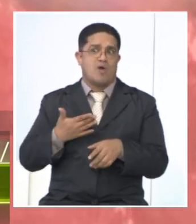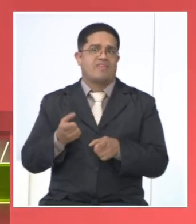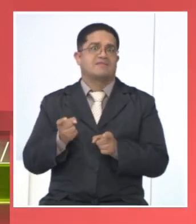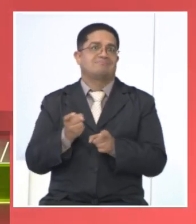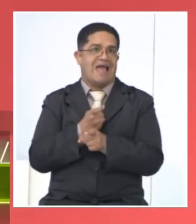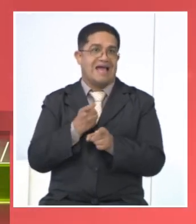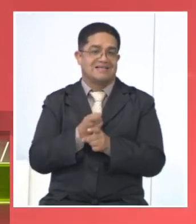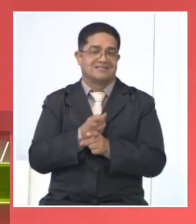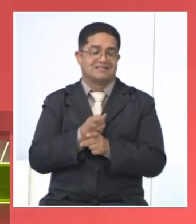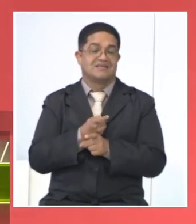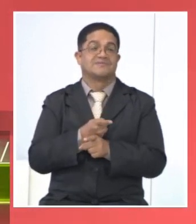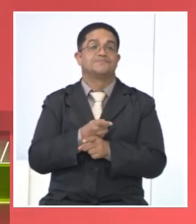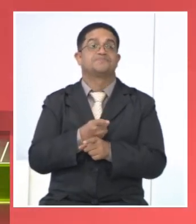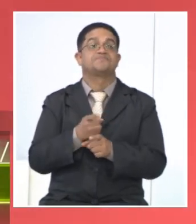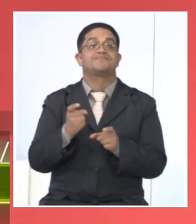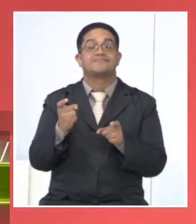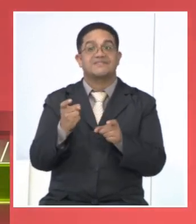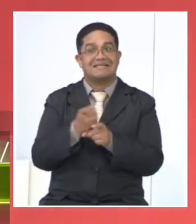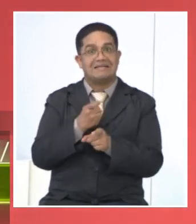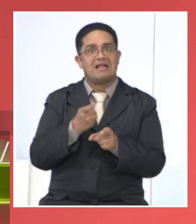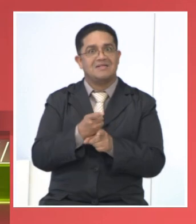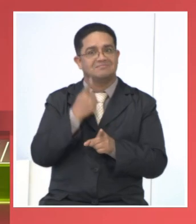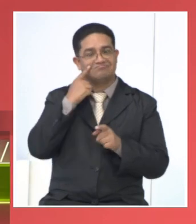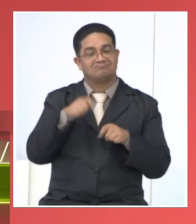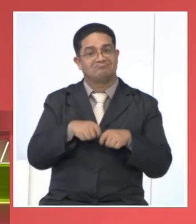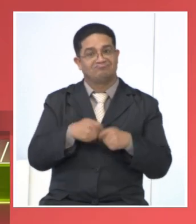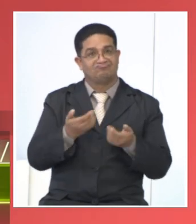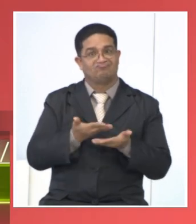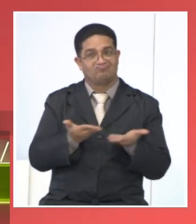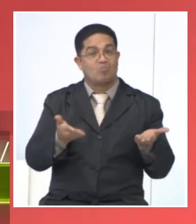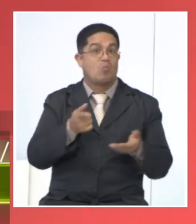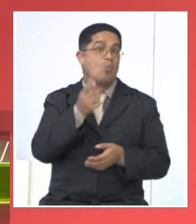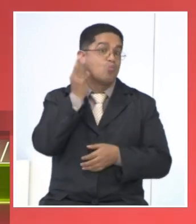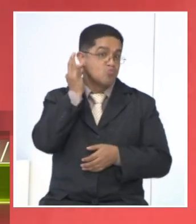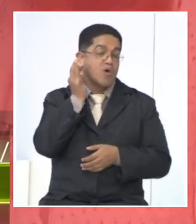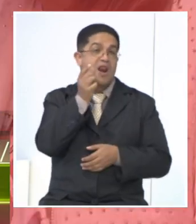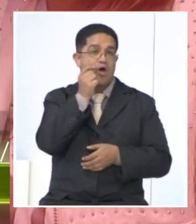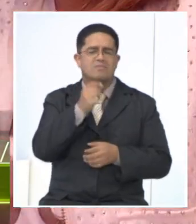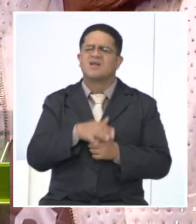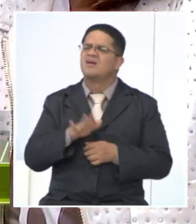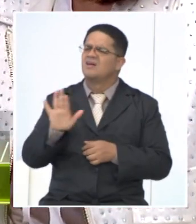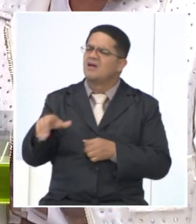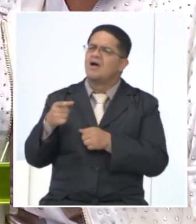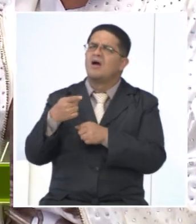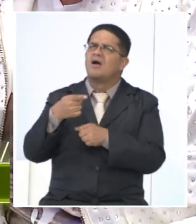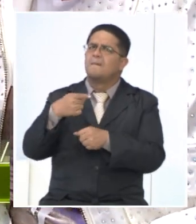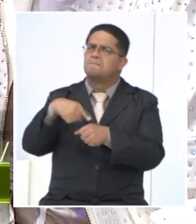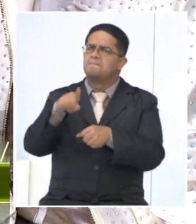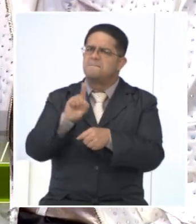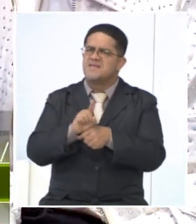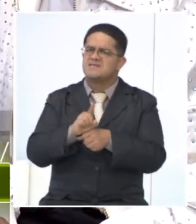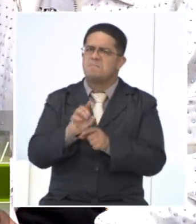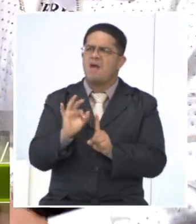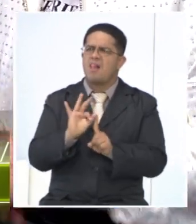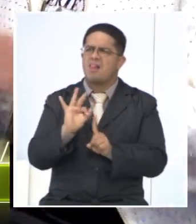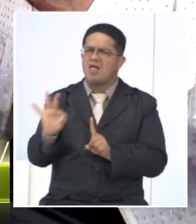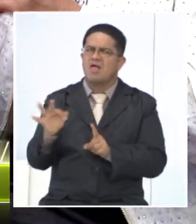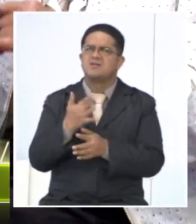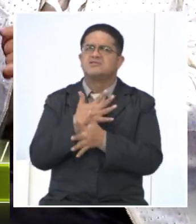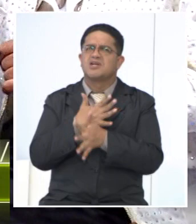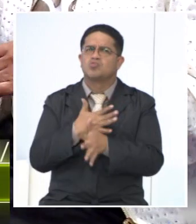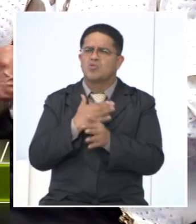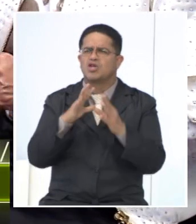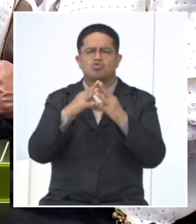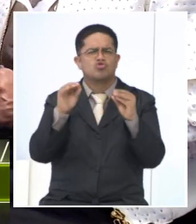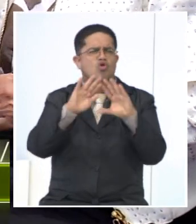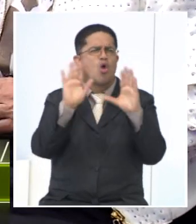las cancerígenas hacen estragos en mujeres y hombres. ¿Cuáles son las principales infecciones de transmisión sexual, doctora, a nivel mundial?